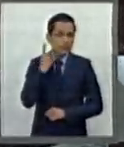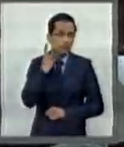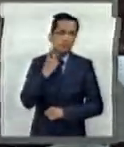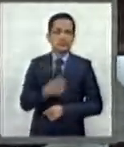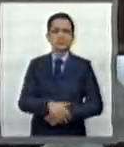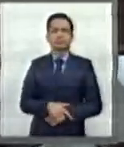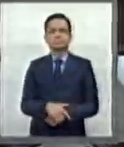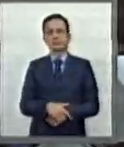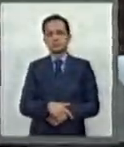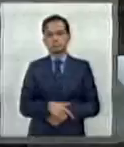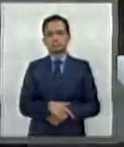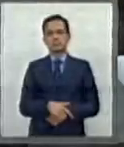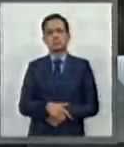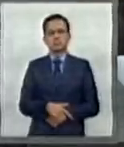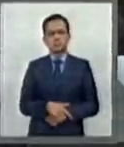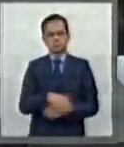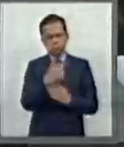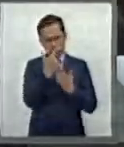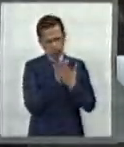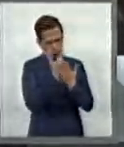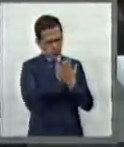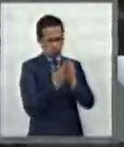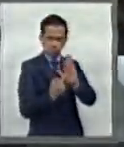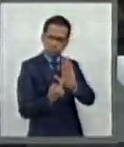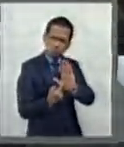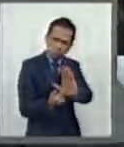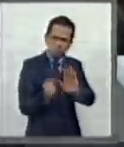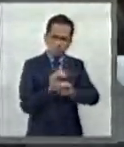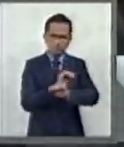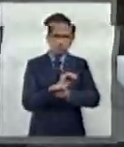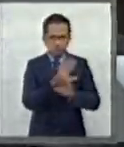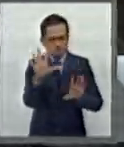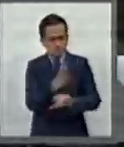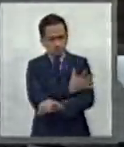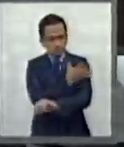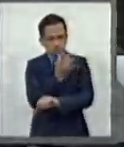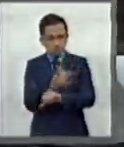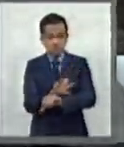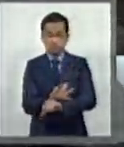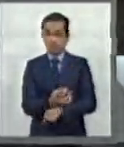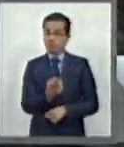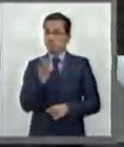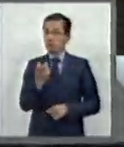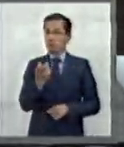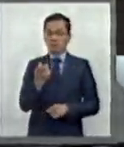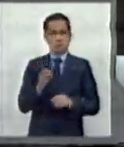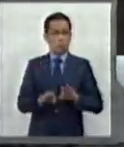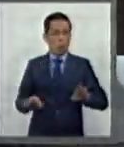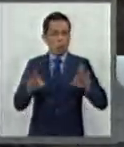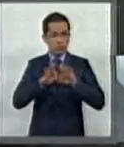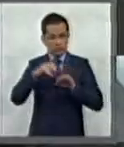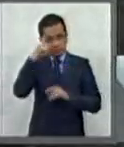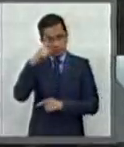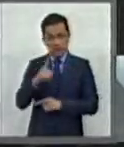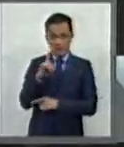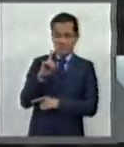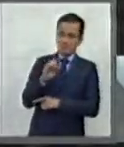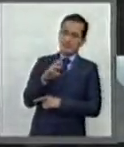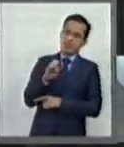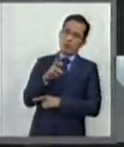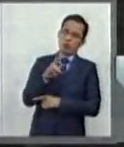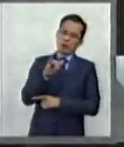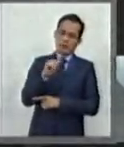y la rendición de cuentas son conceptos fundamentales de toda democracia liberal y una obligación de quienes